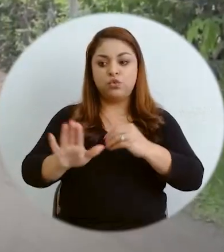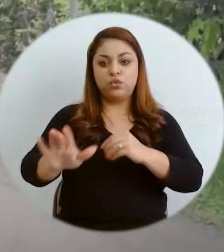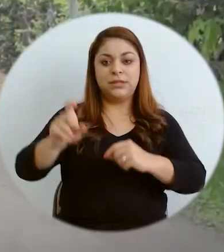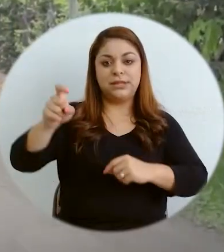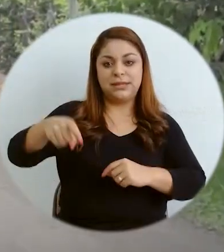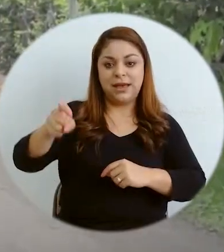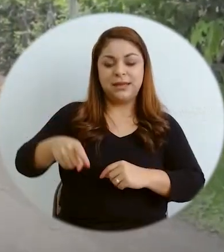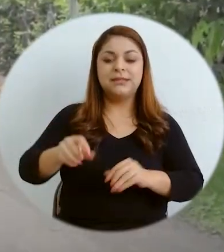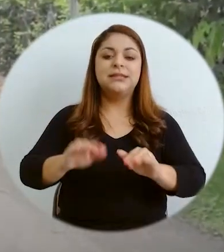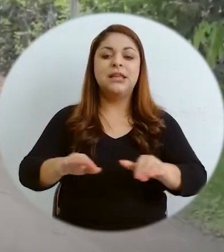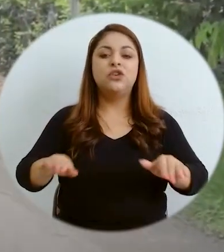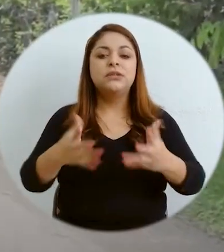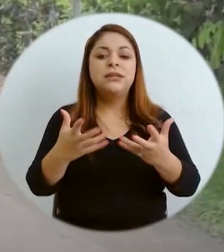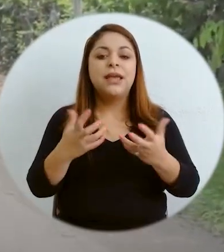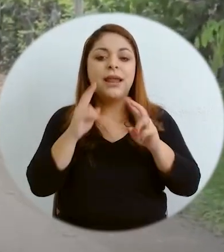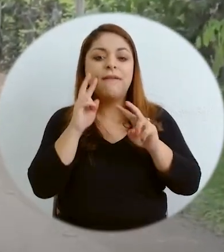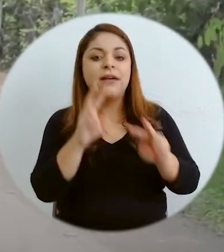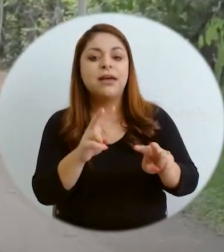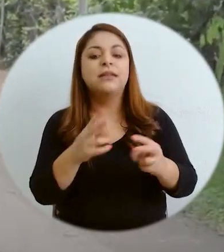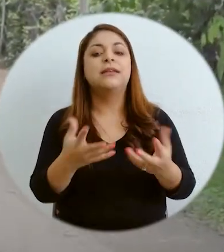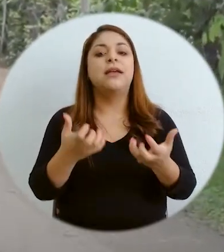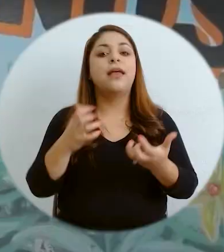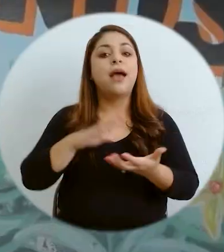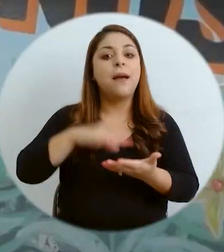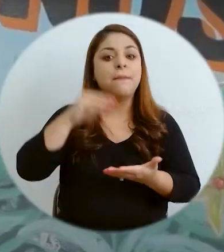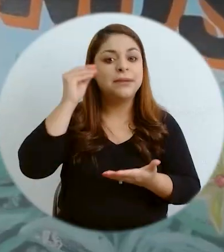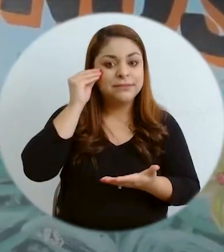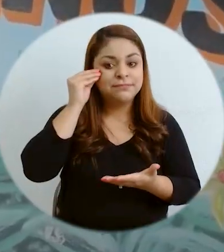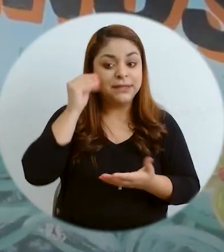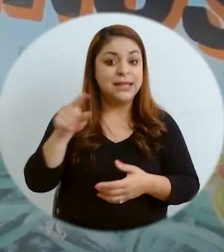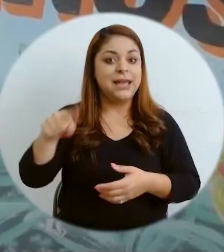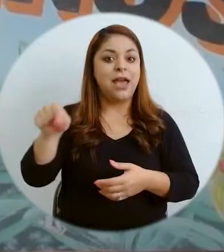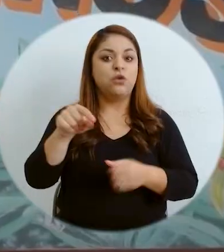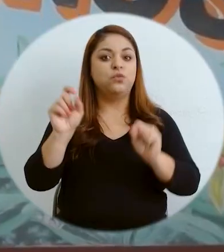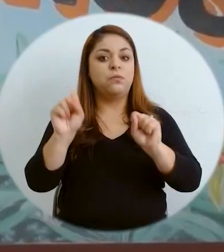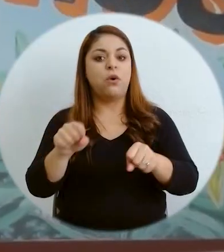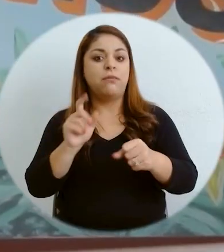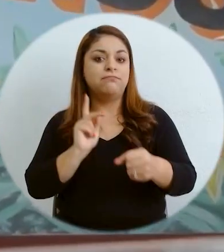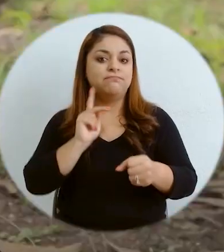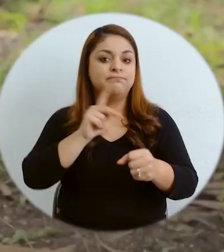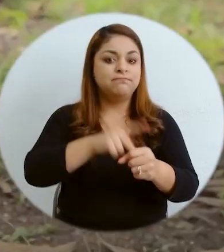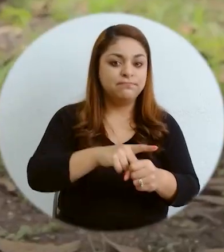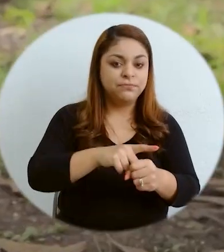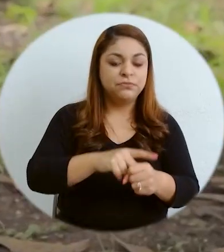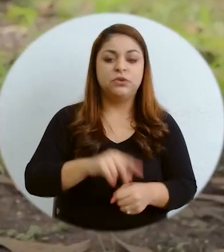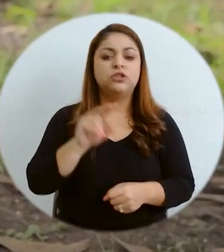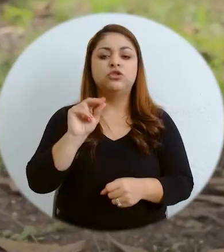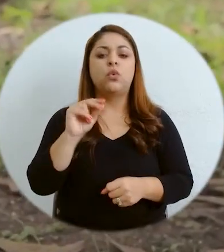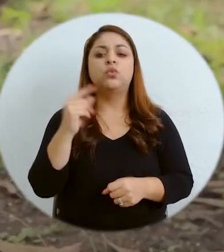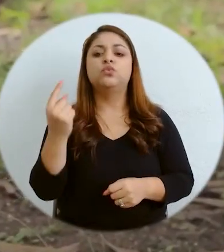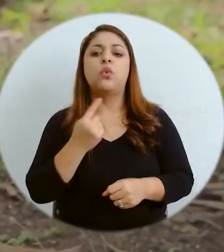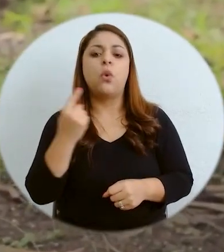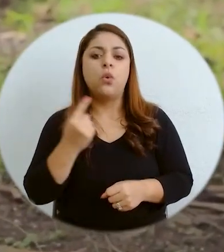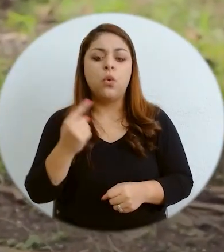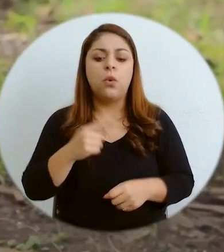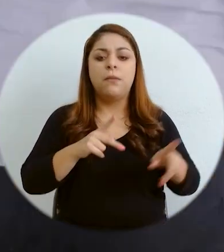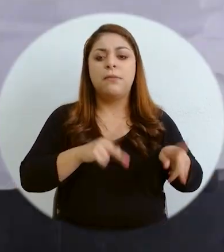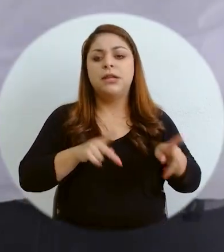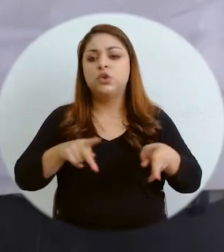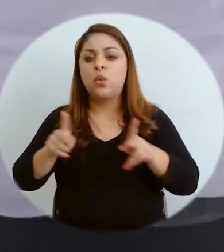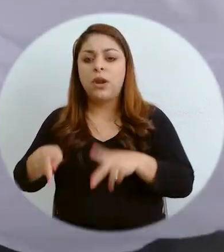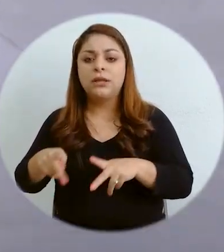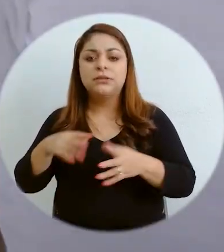necesidades que lo que los niños quieren ver, de lo que los niños quieren aprender y que ellos sean partícipes, no solamente